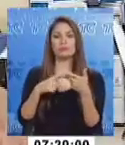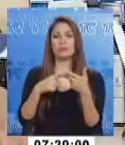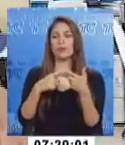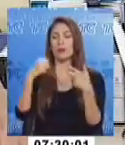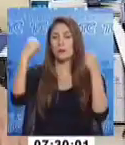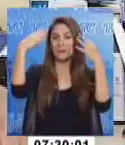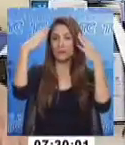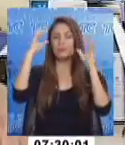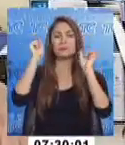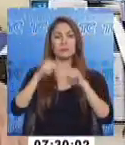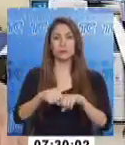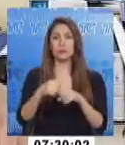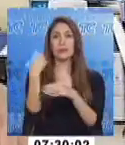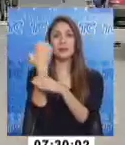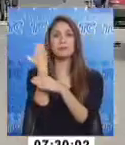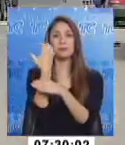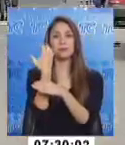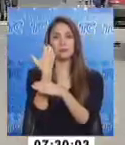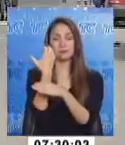energía eléctrica de manera emergente,